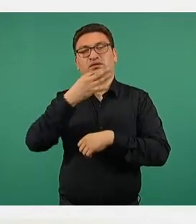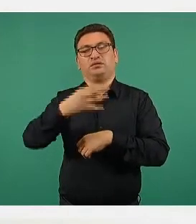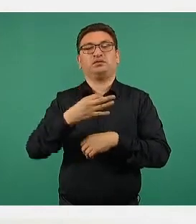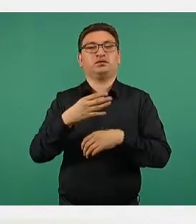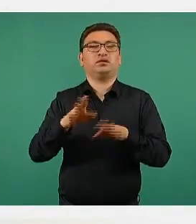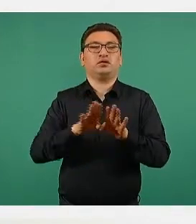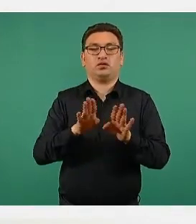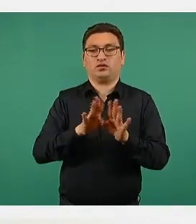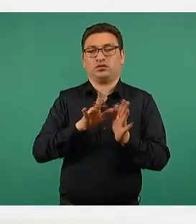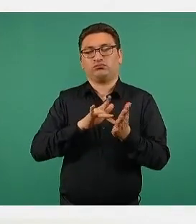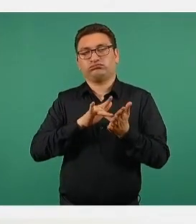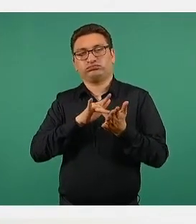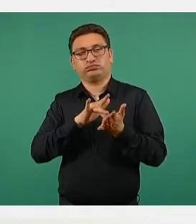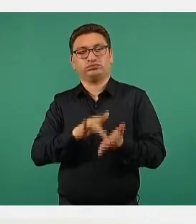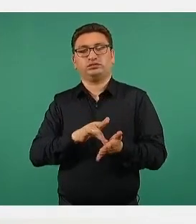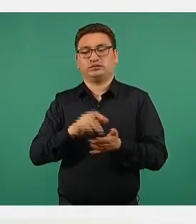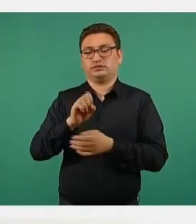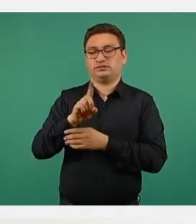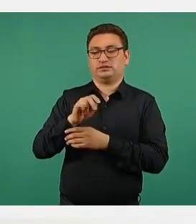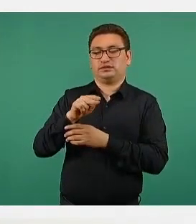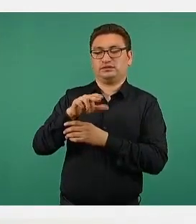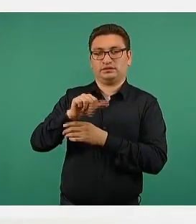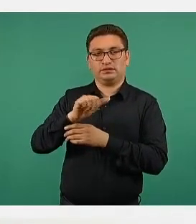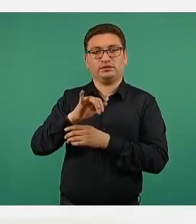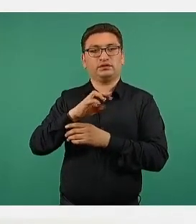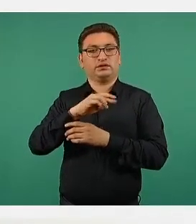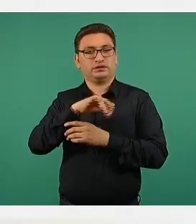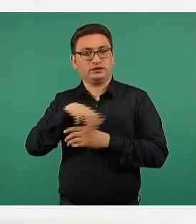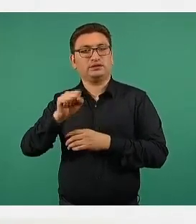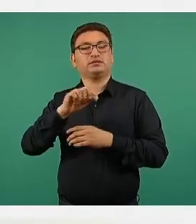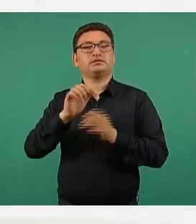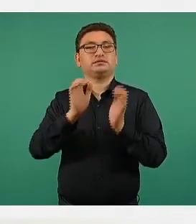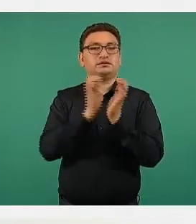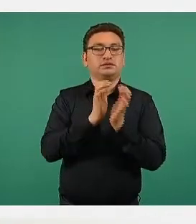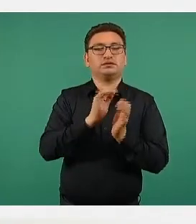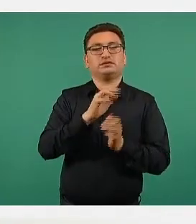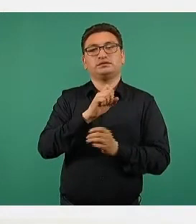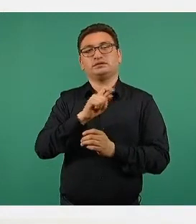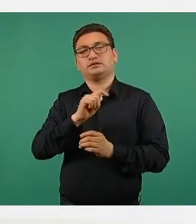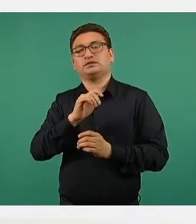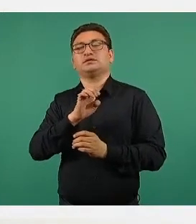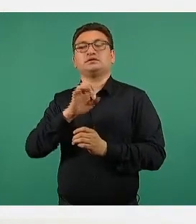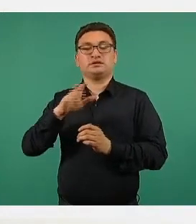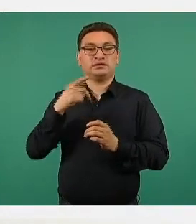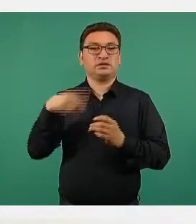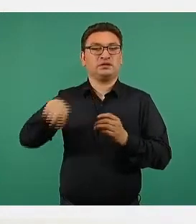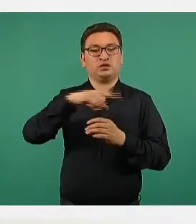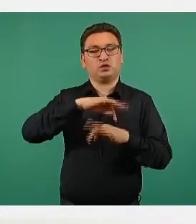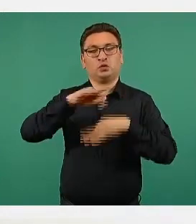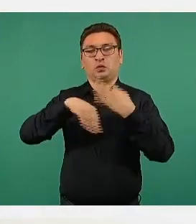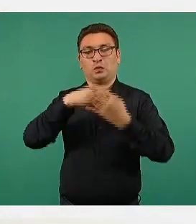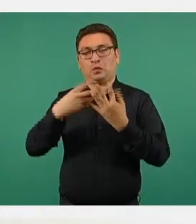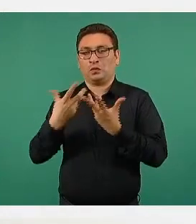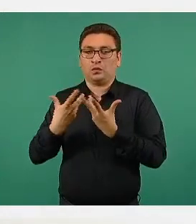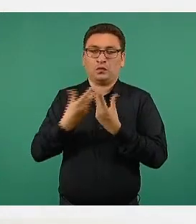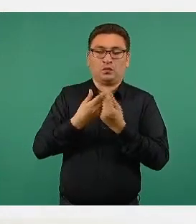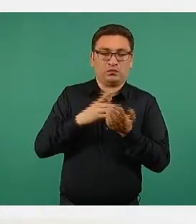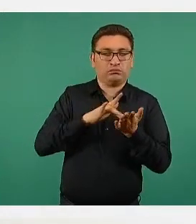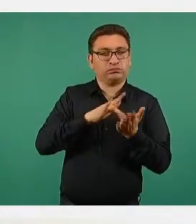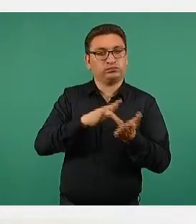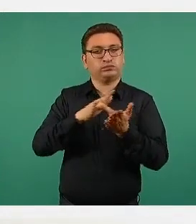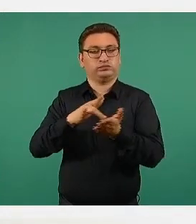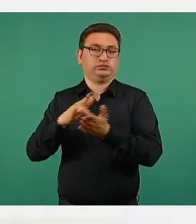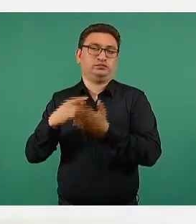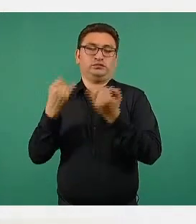el apoyo por parte de Sedena, el IMSS, el ISSSTE, en muchos de los estados que junto con la estrategia de